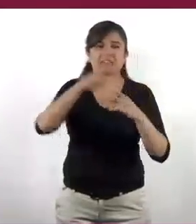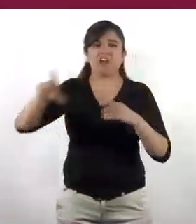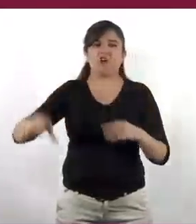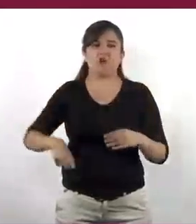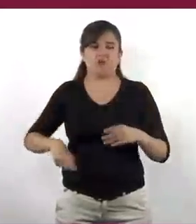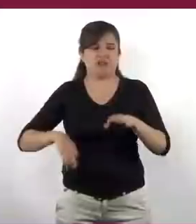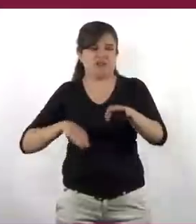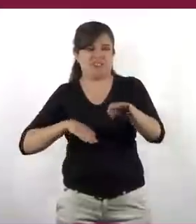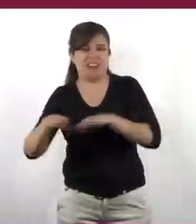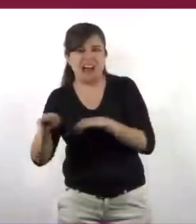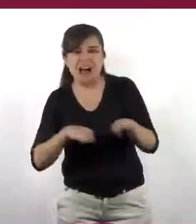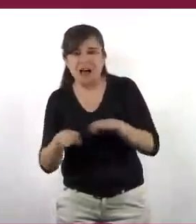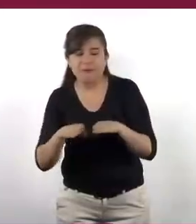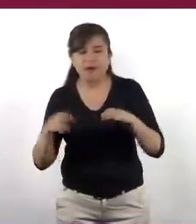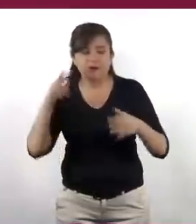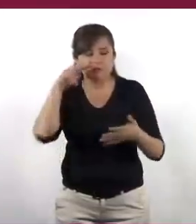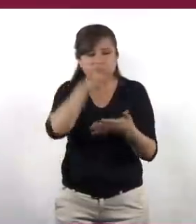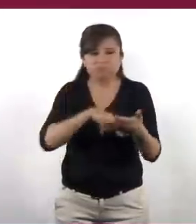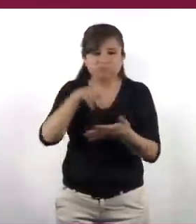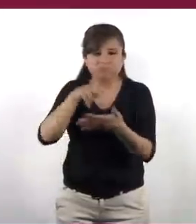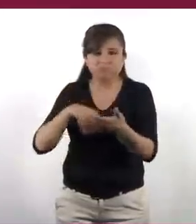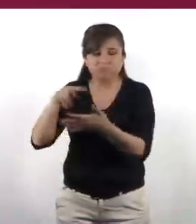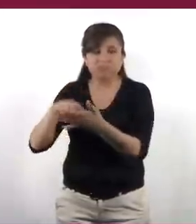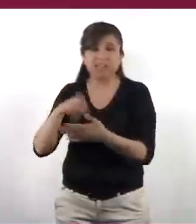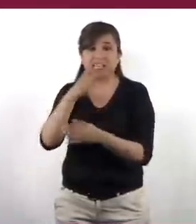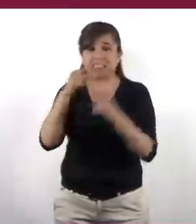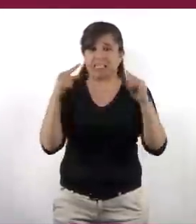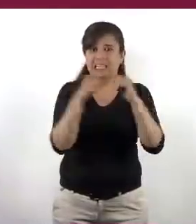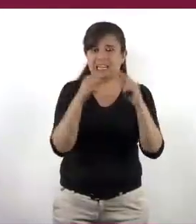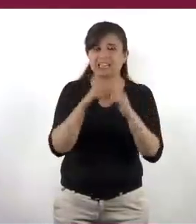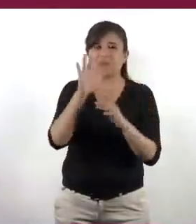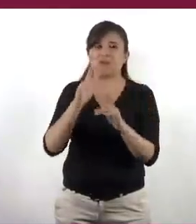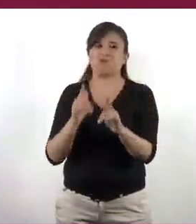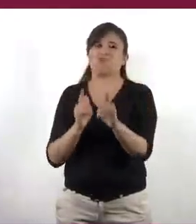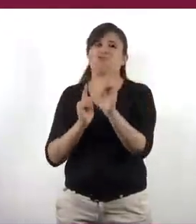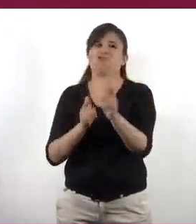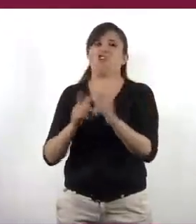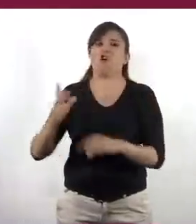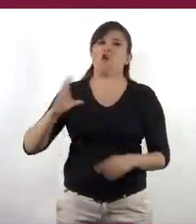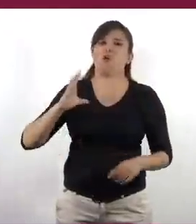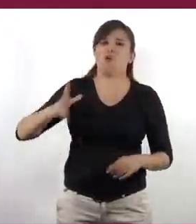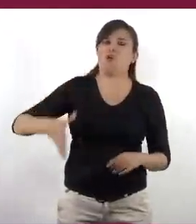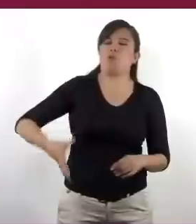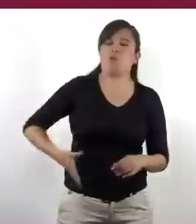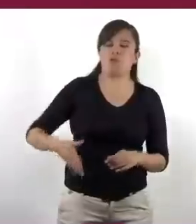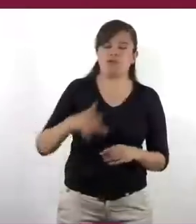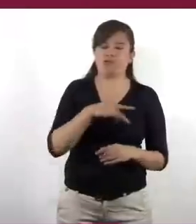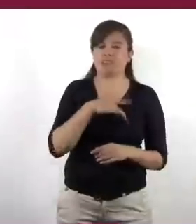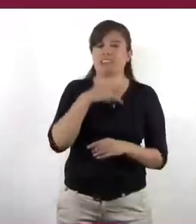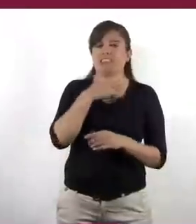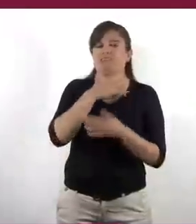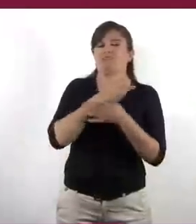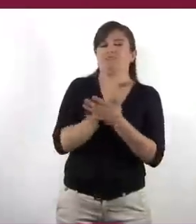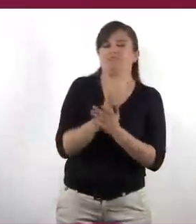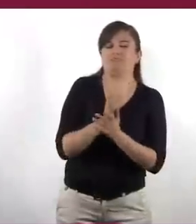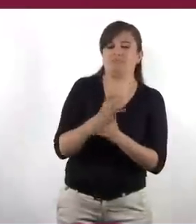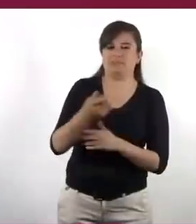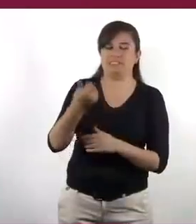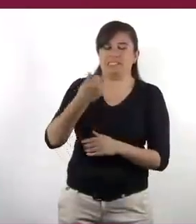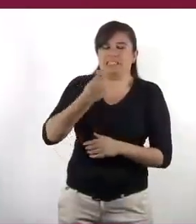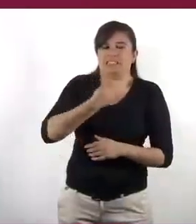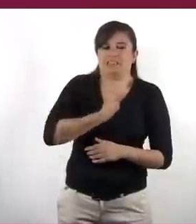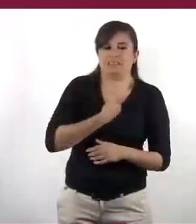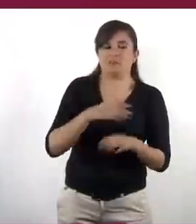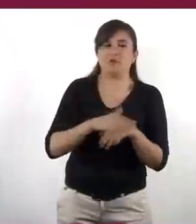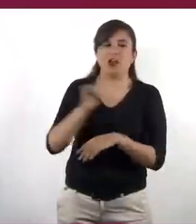La vigilancia de la Inquisición quedó burlada y el orgullo criollo subrayó el amor por lo propio, con un interés